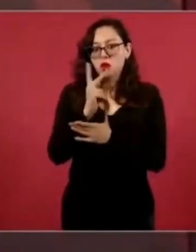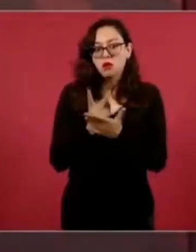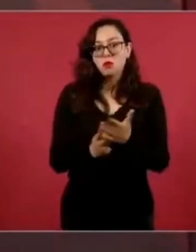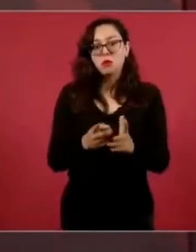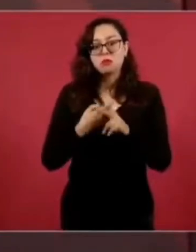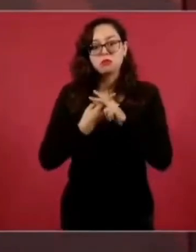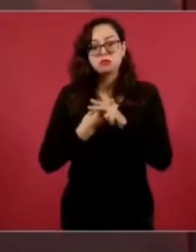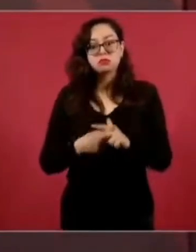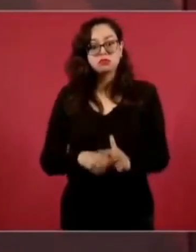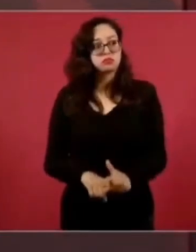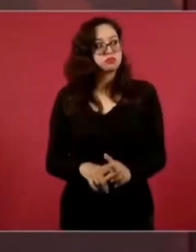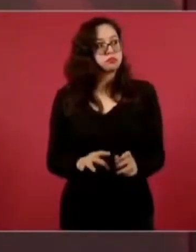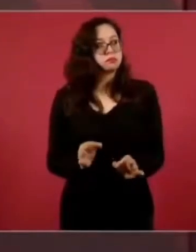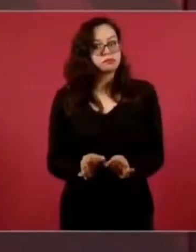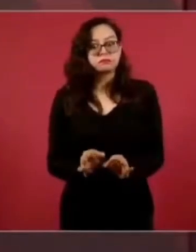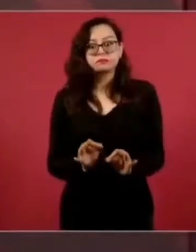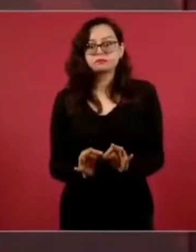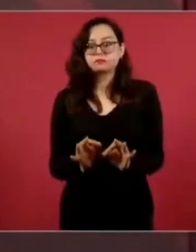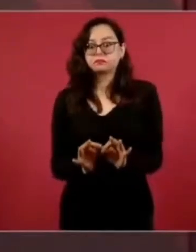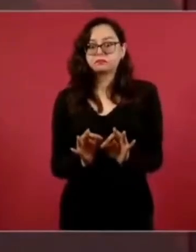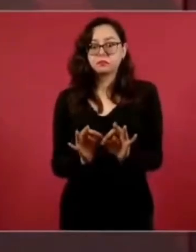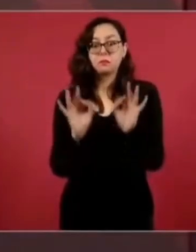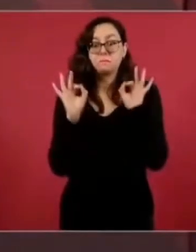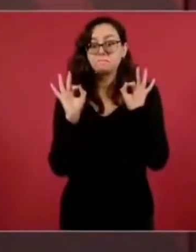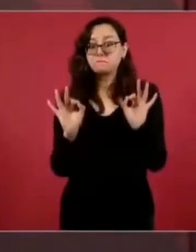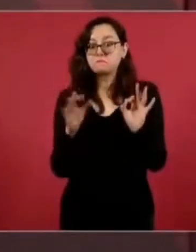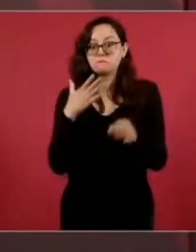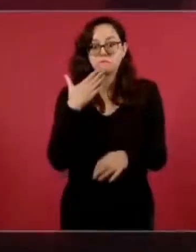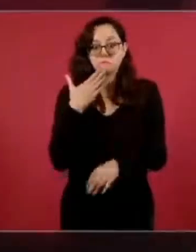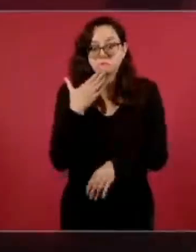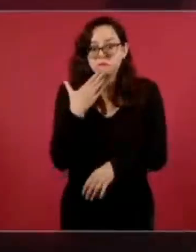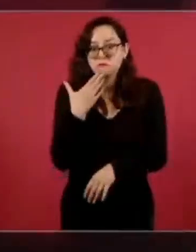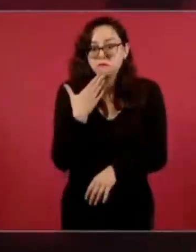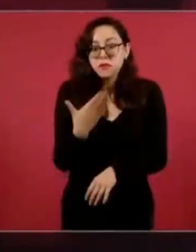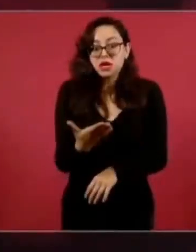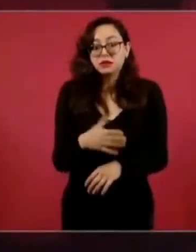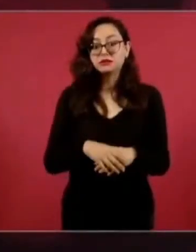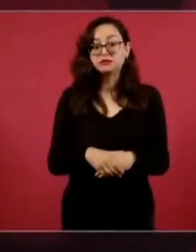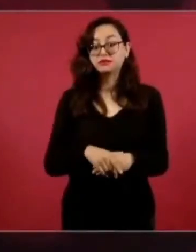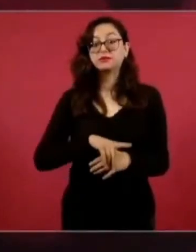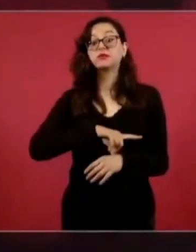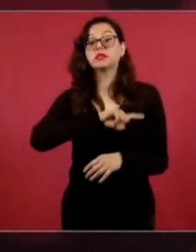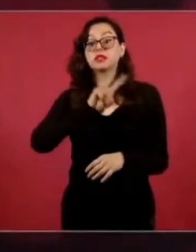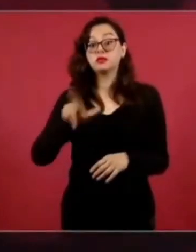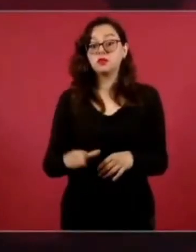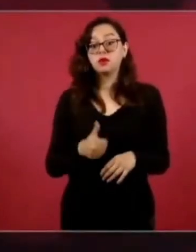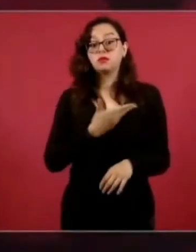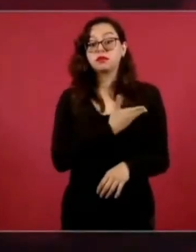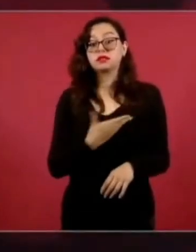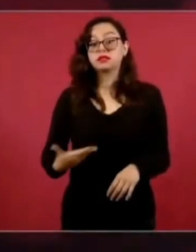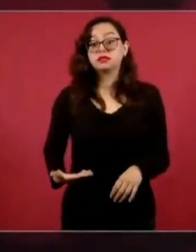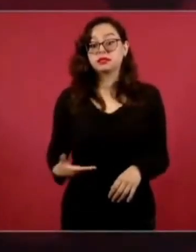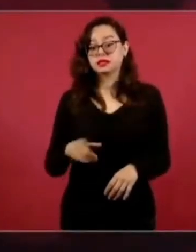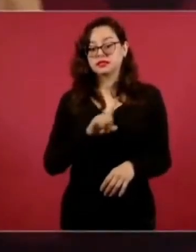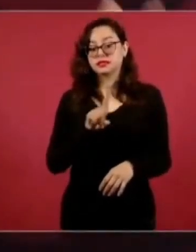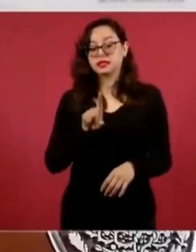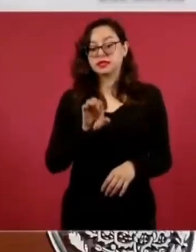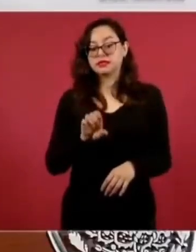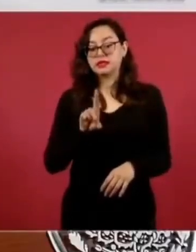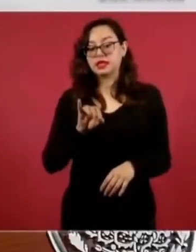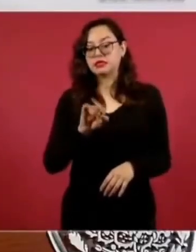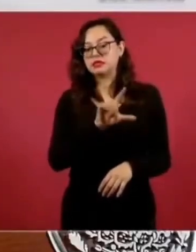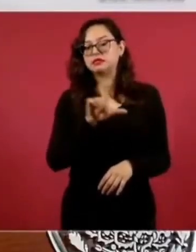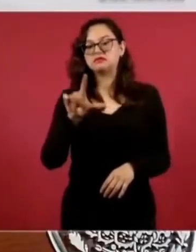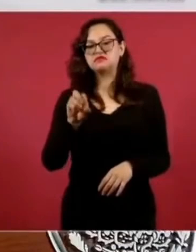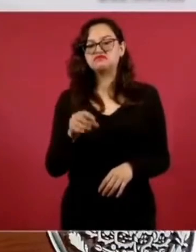y funcionaba muy bien. De repente, con Zedillo, deciden descentralizar todo